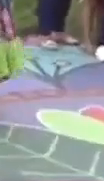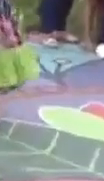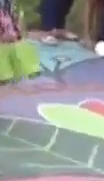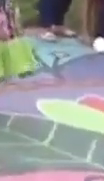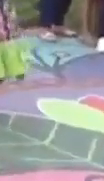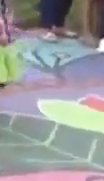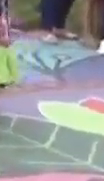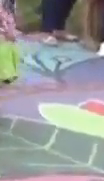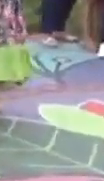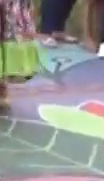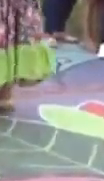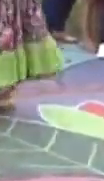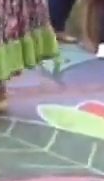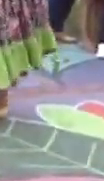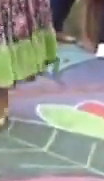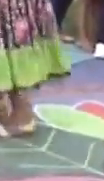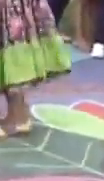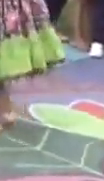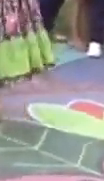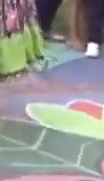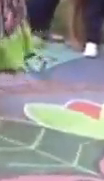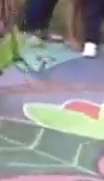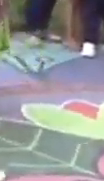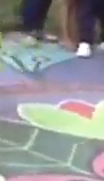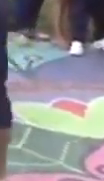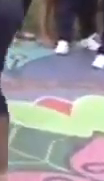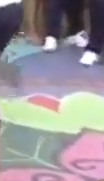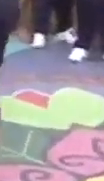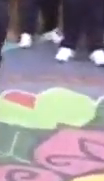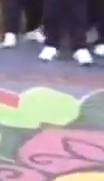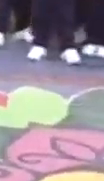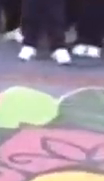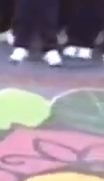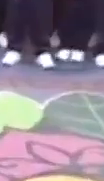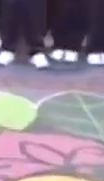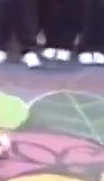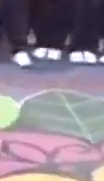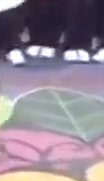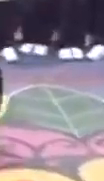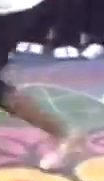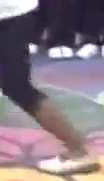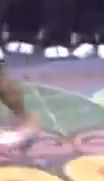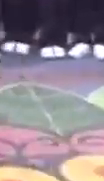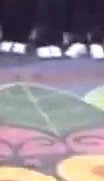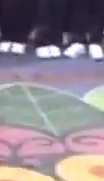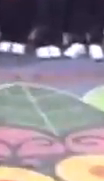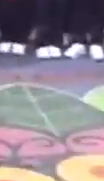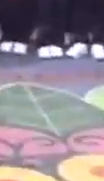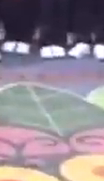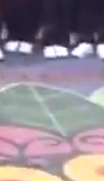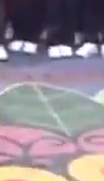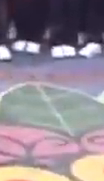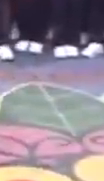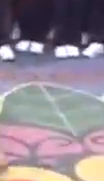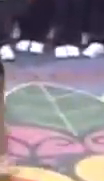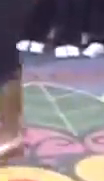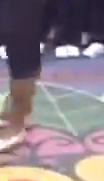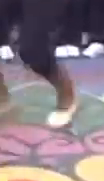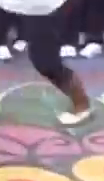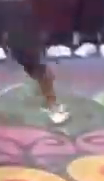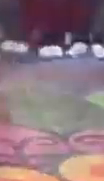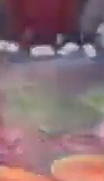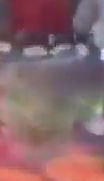de los valles del Tuy, del estado Miranda. Como bien decíamos, el día de hoy el